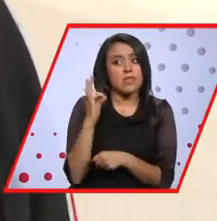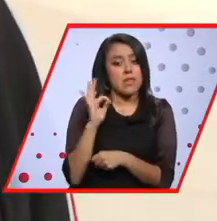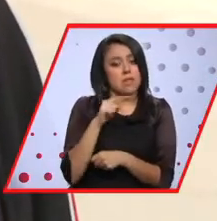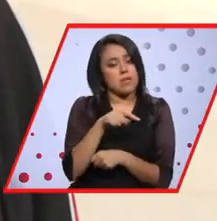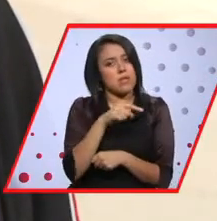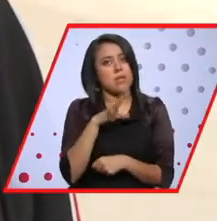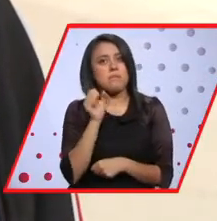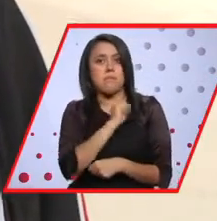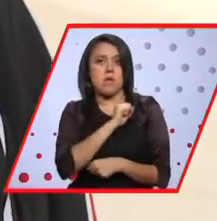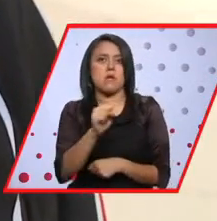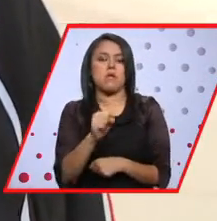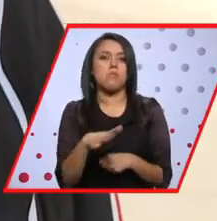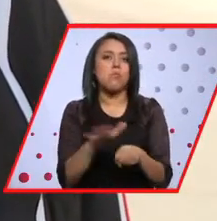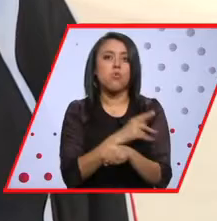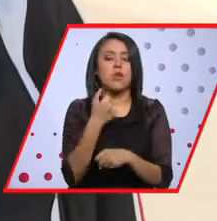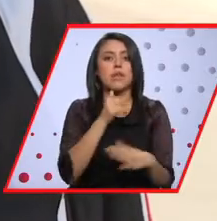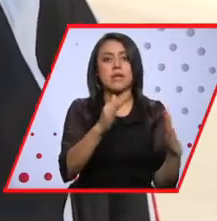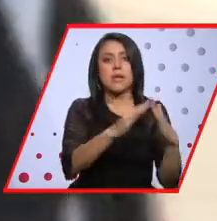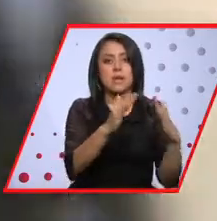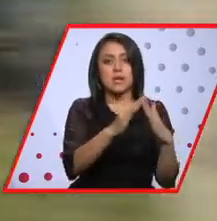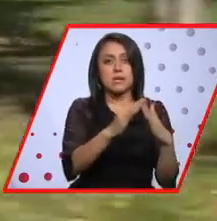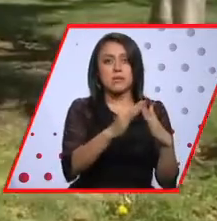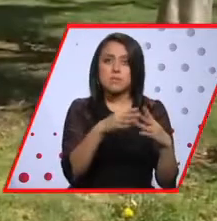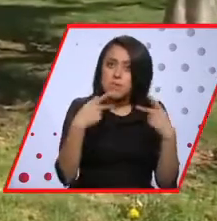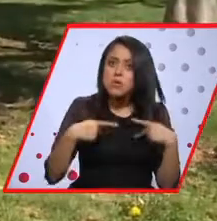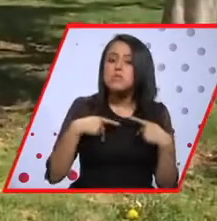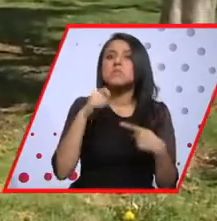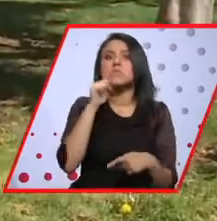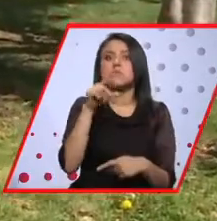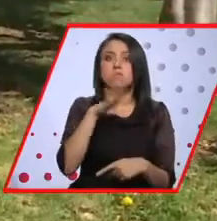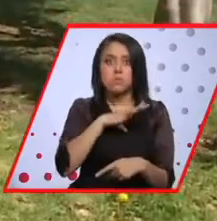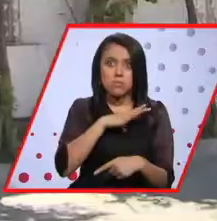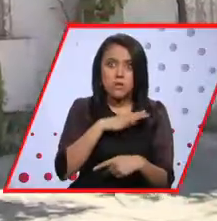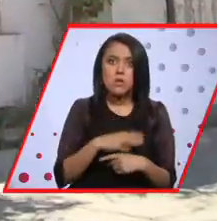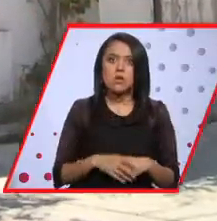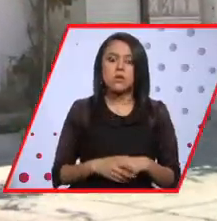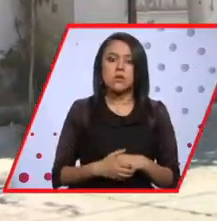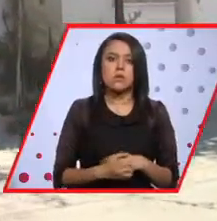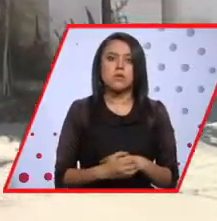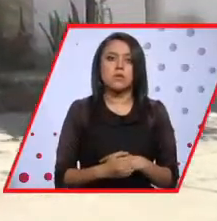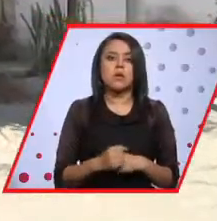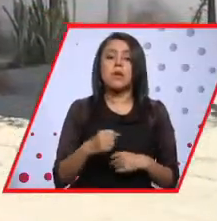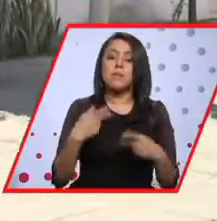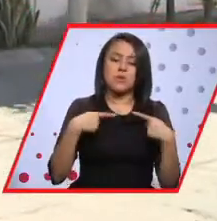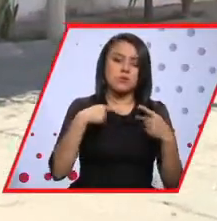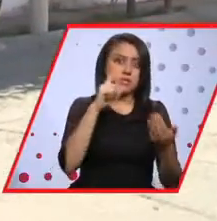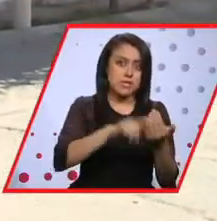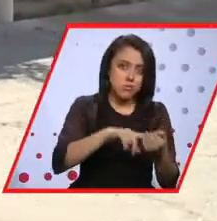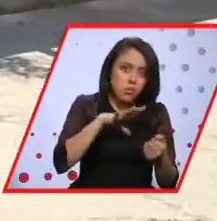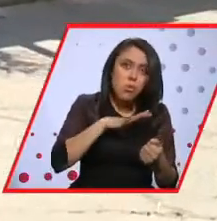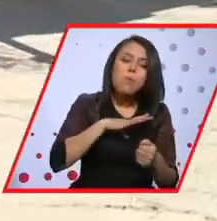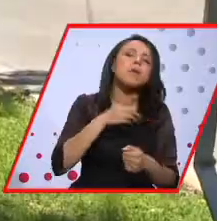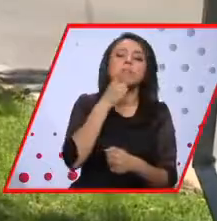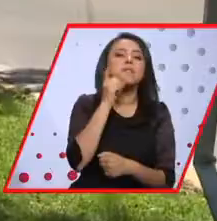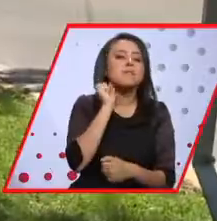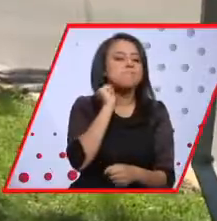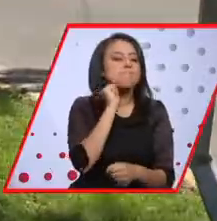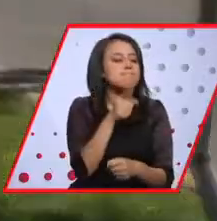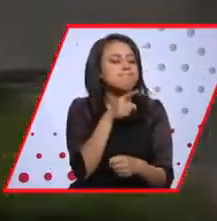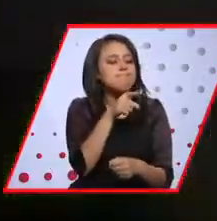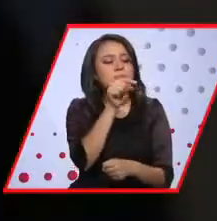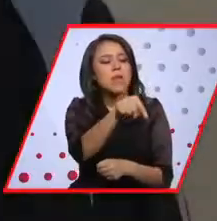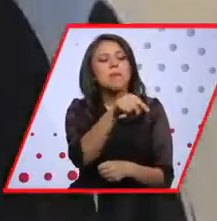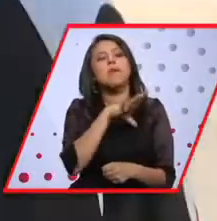pasado, que han asaltado casas, aún con gente. Aseguran que hace un tiempo las casas eran señaladas por los delincuentes para